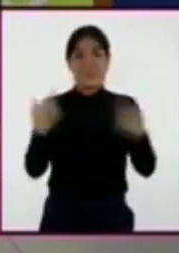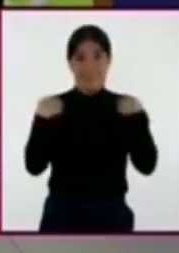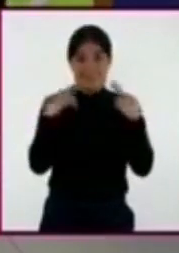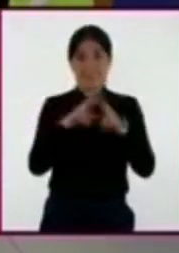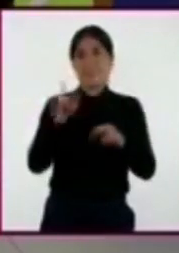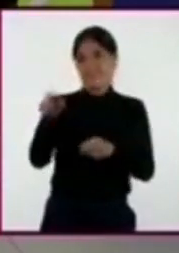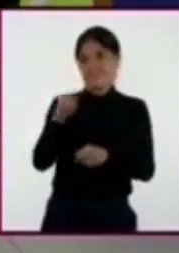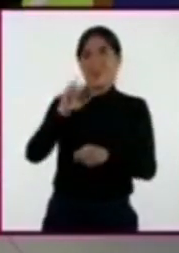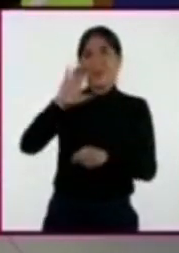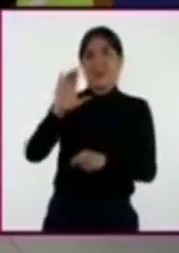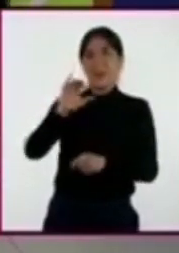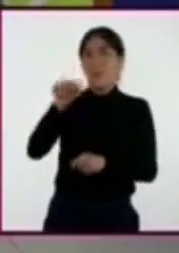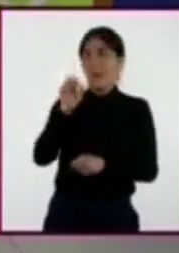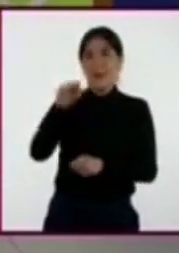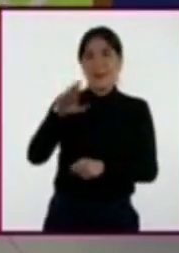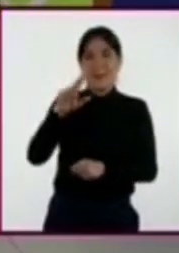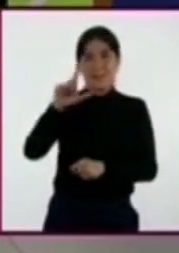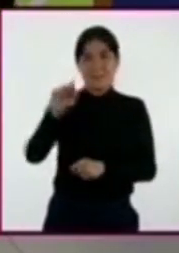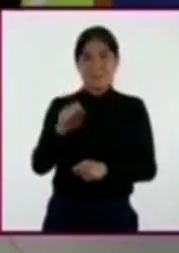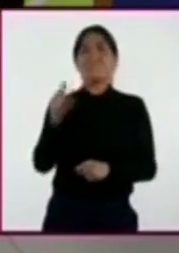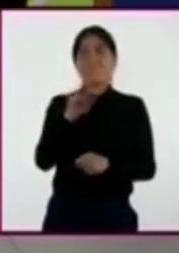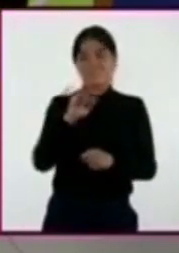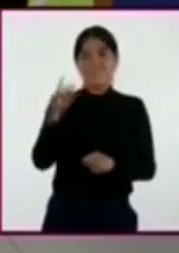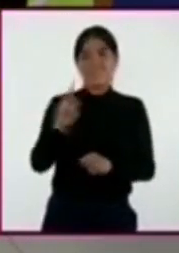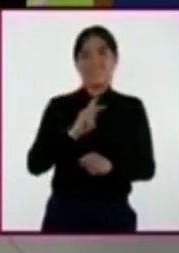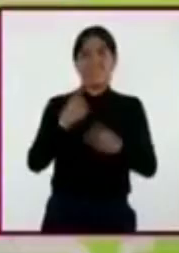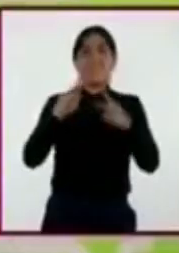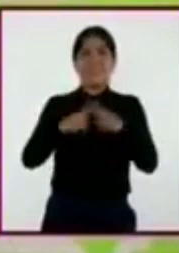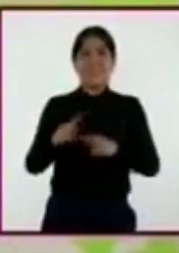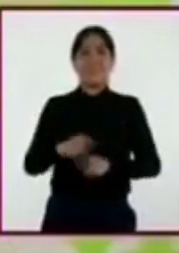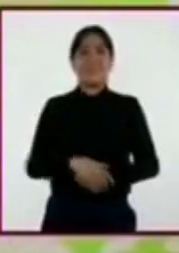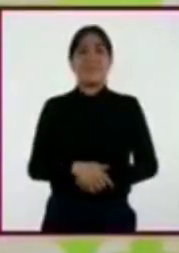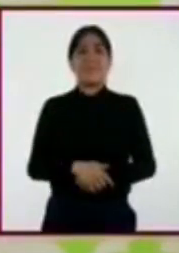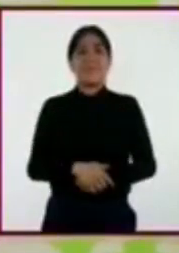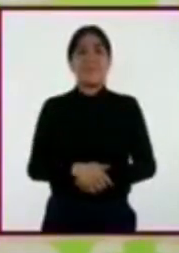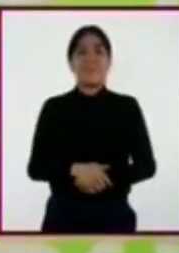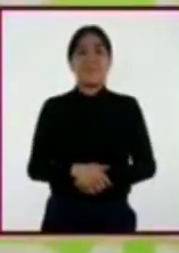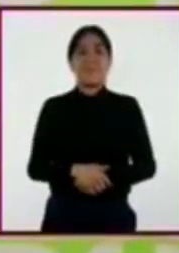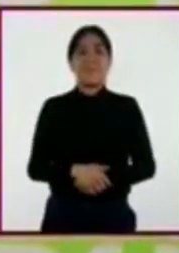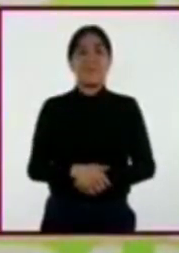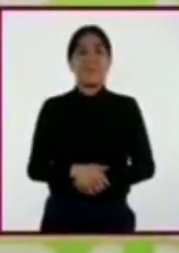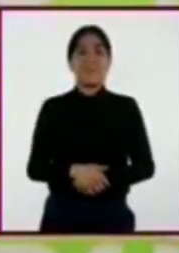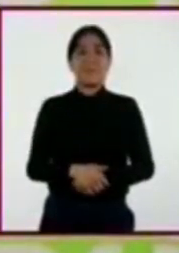para verlo? Claro. Juan Carlos, ¿lo marcas, por favor? Claro, sí.